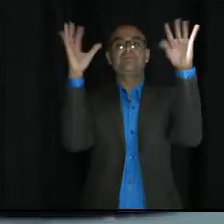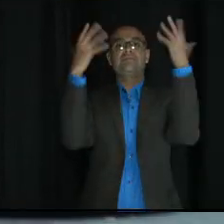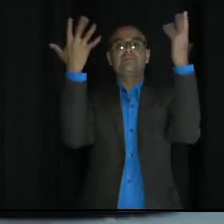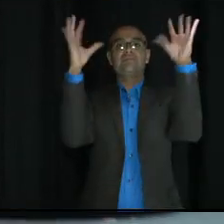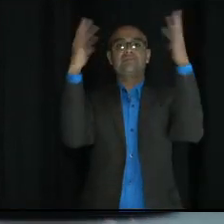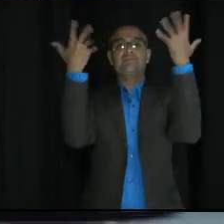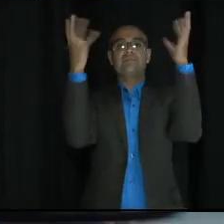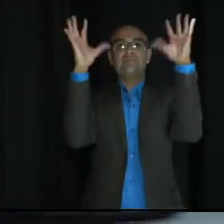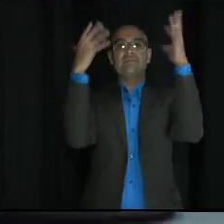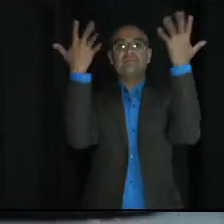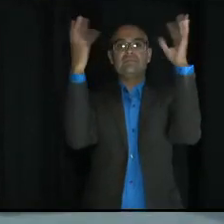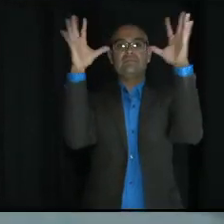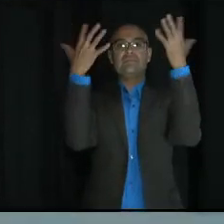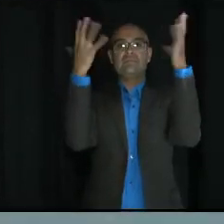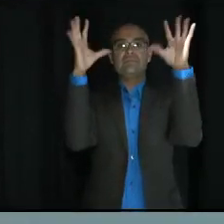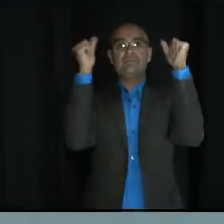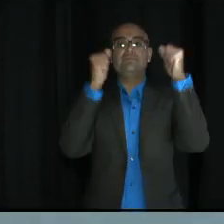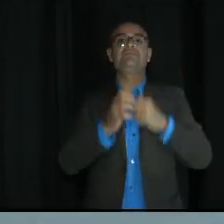Gracias.